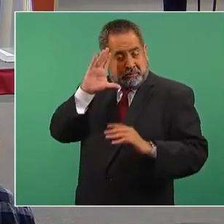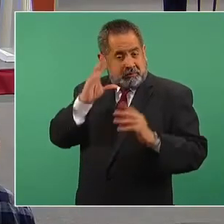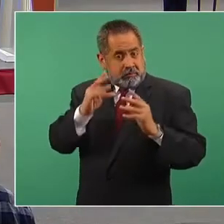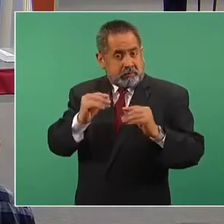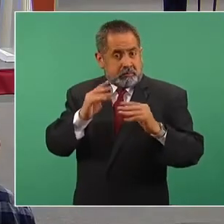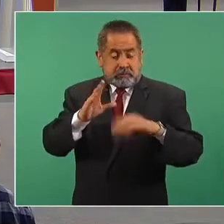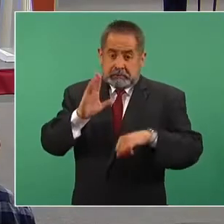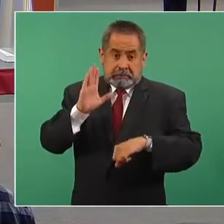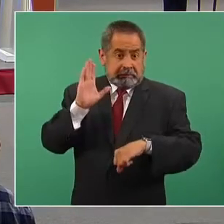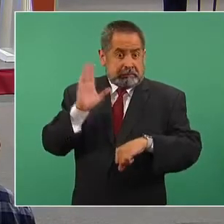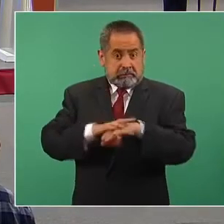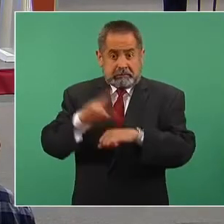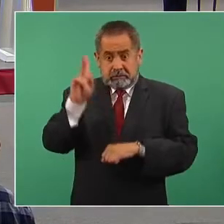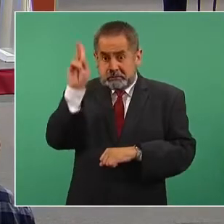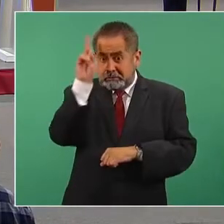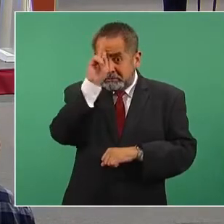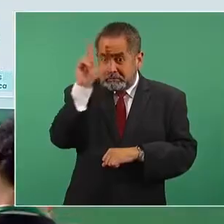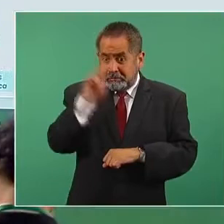Más alta.